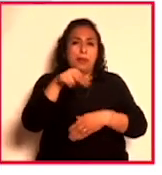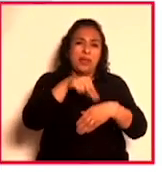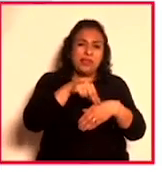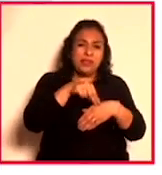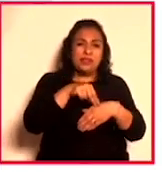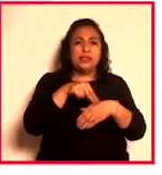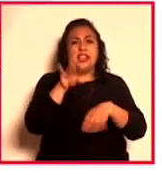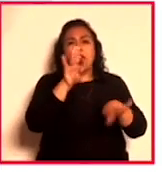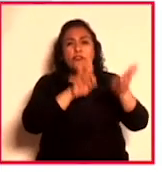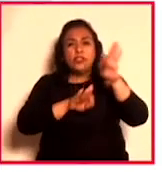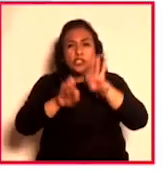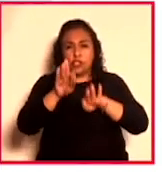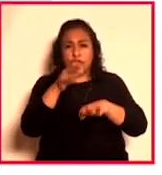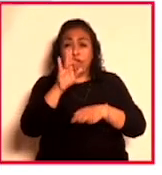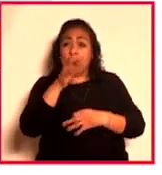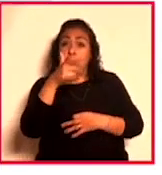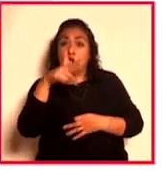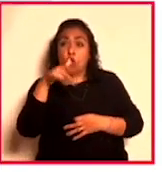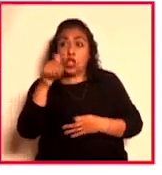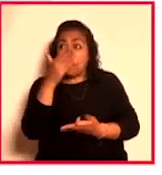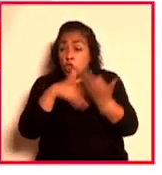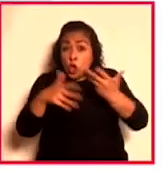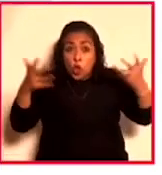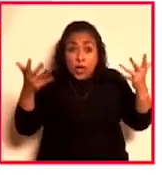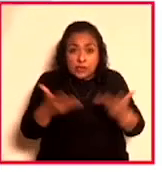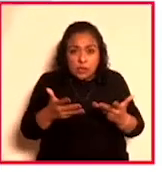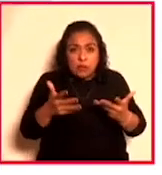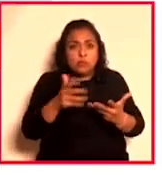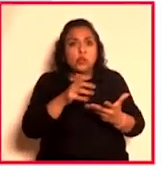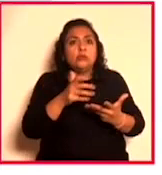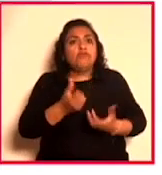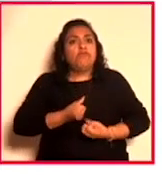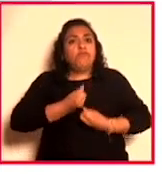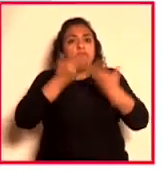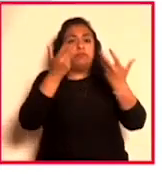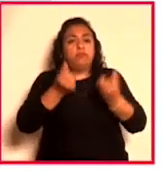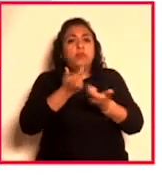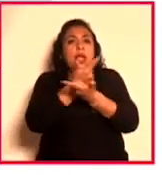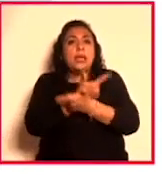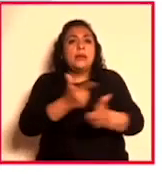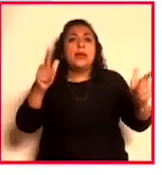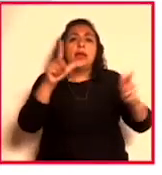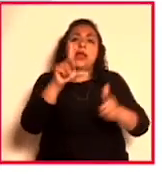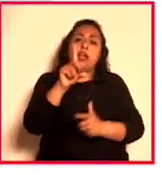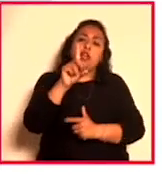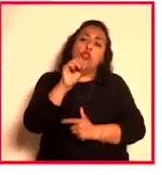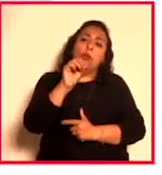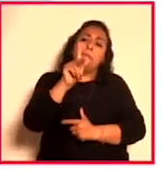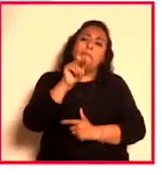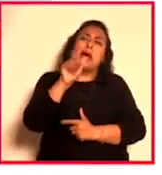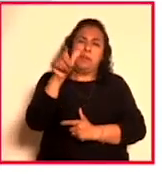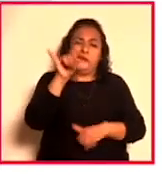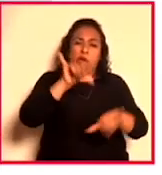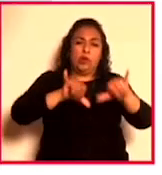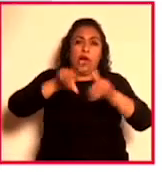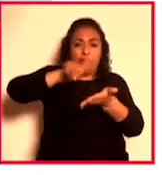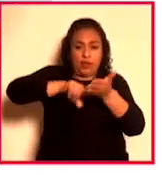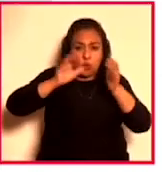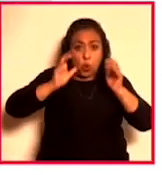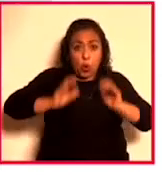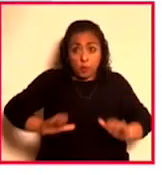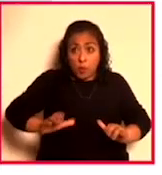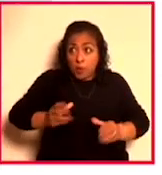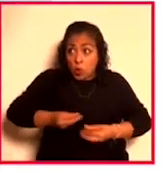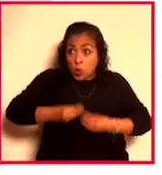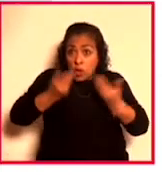que hacemos está dirigido a liberar dopamina. Pero hay personas que no logran liberar dopamina de la manera tradicional, con